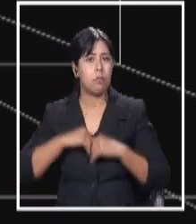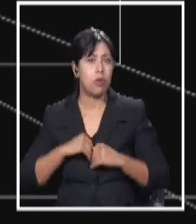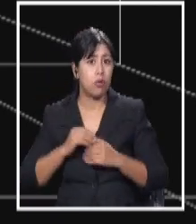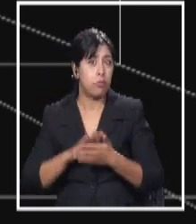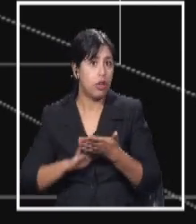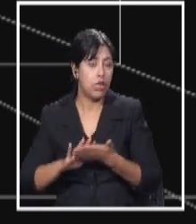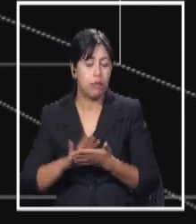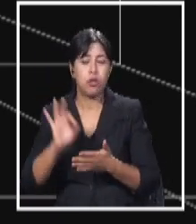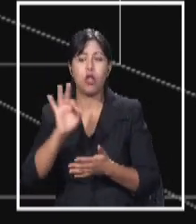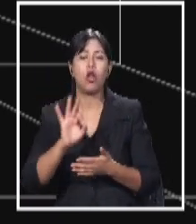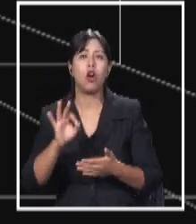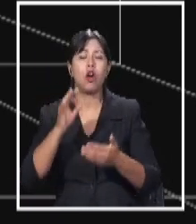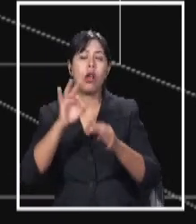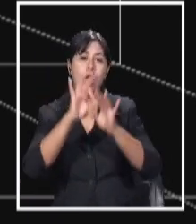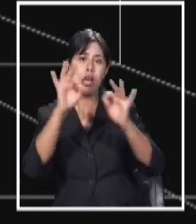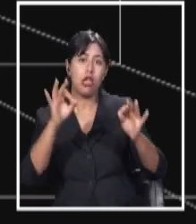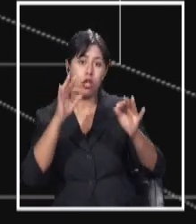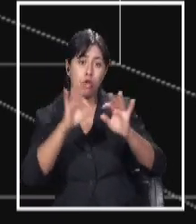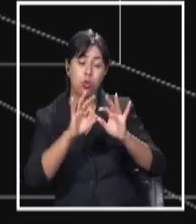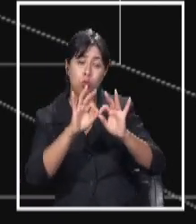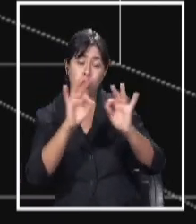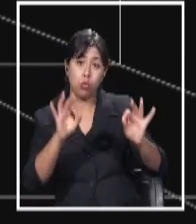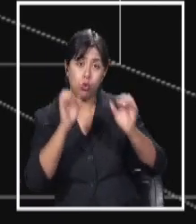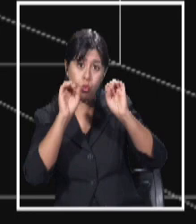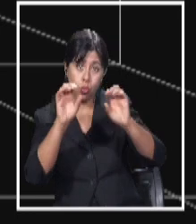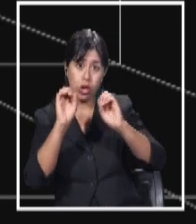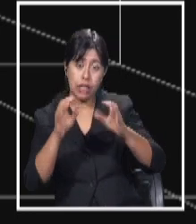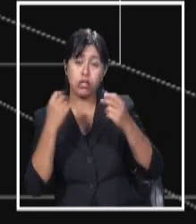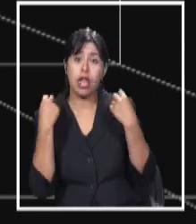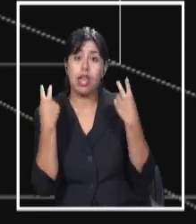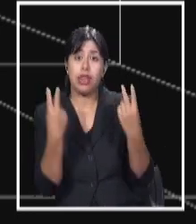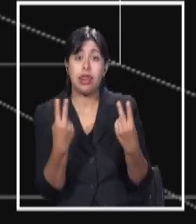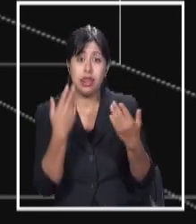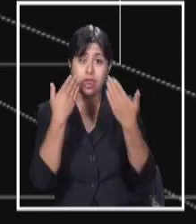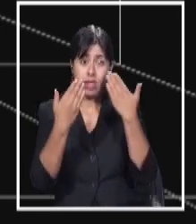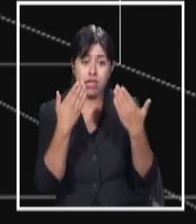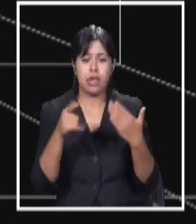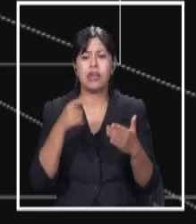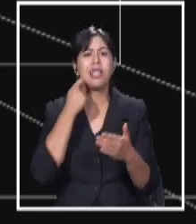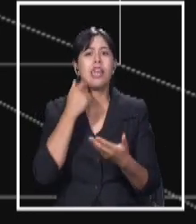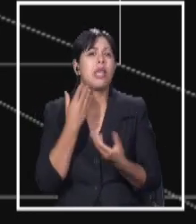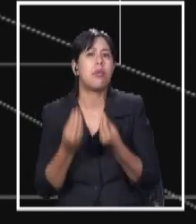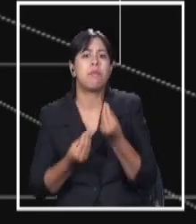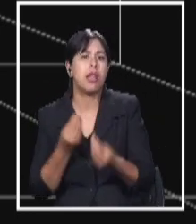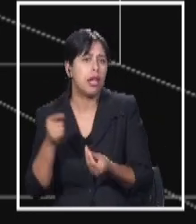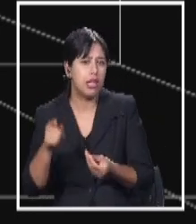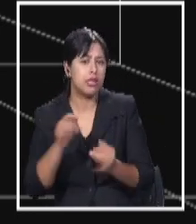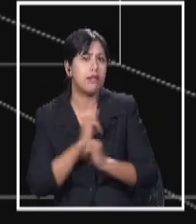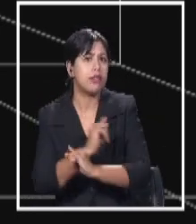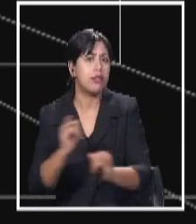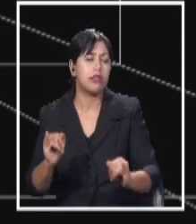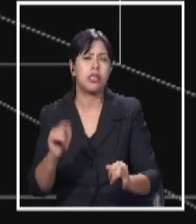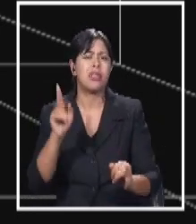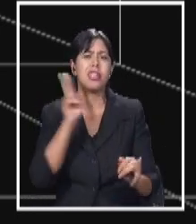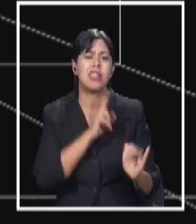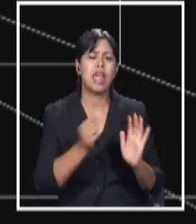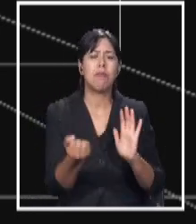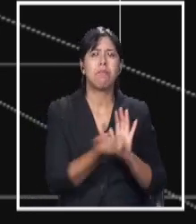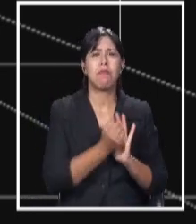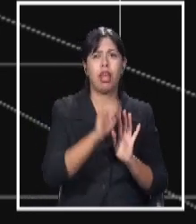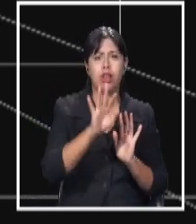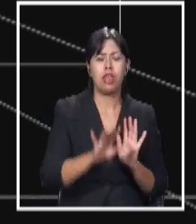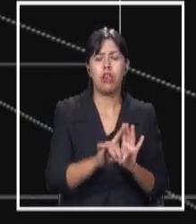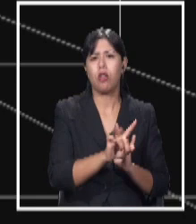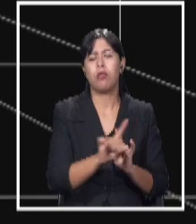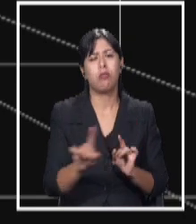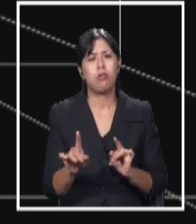ejemplo, en psicoeducación activa, en enseñar a las personas de qué se trata el problema que tienen, bajar estigmas, ayudar